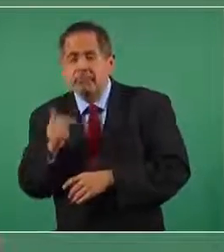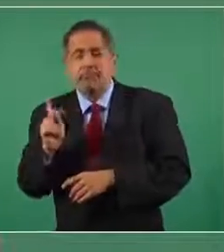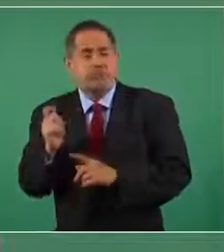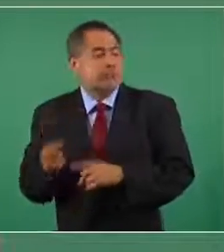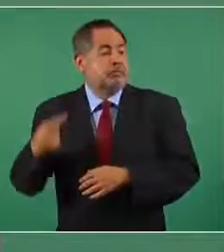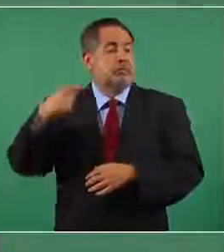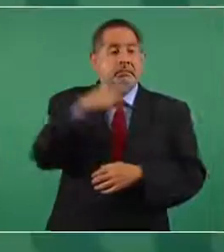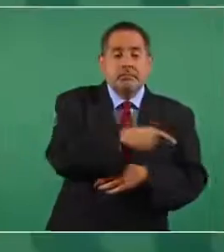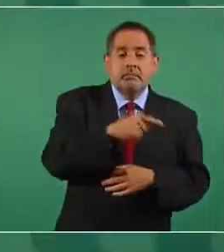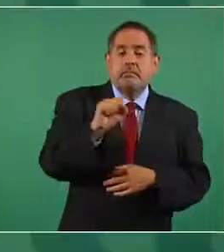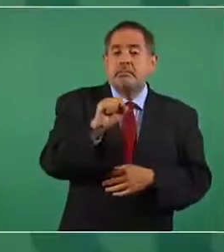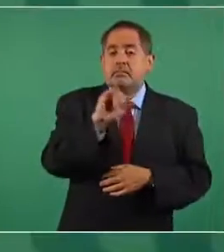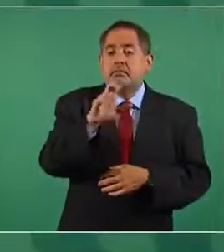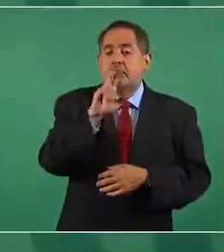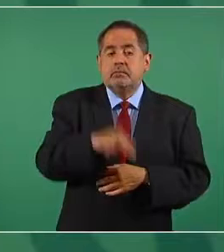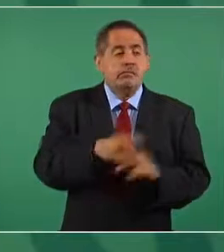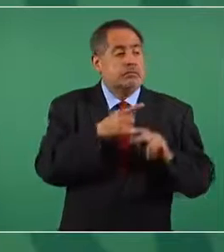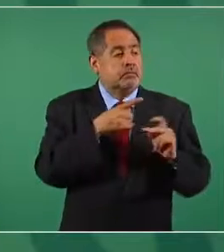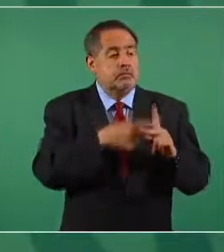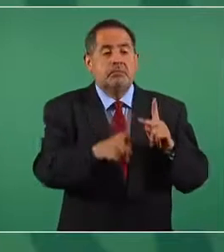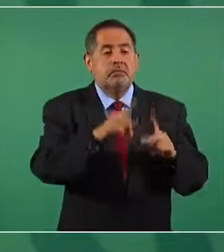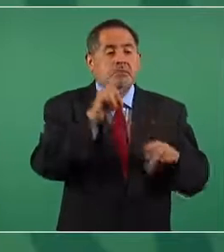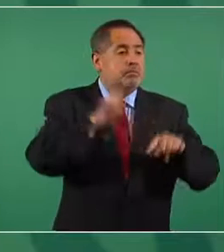todavía no han empezado.